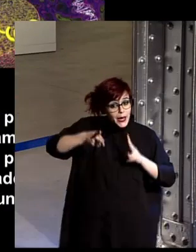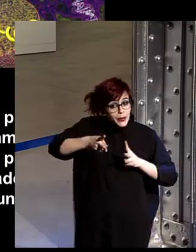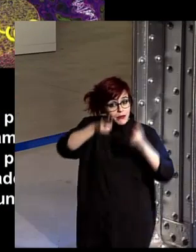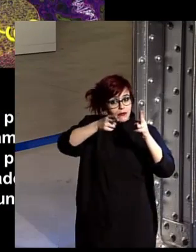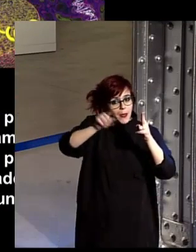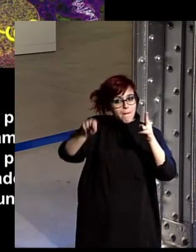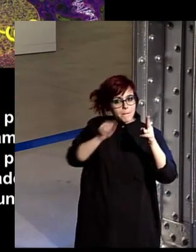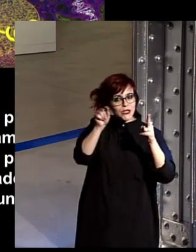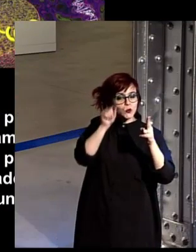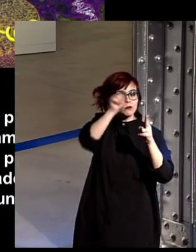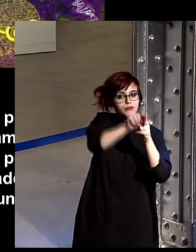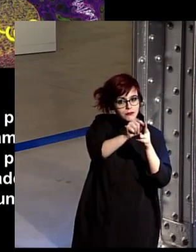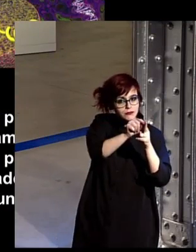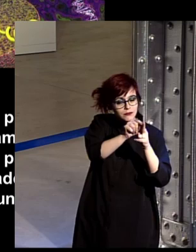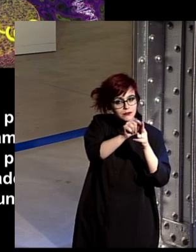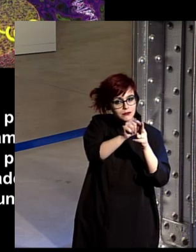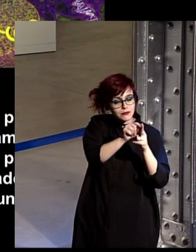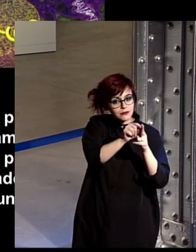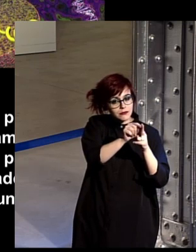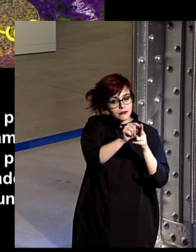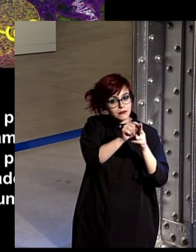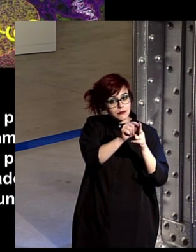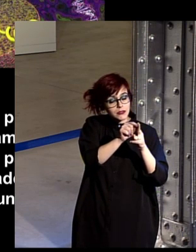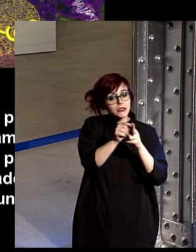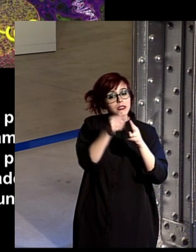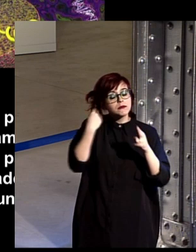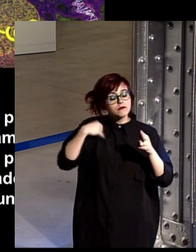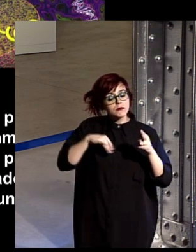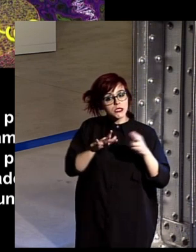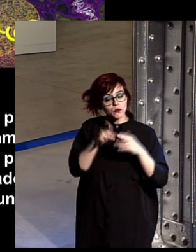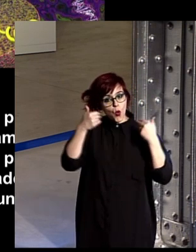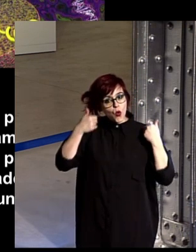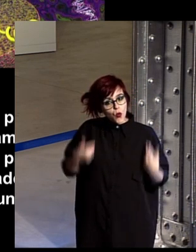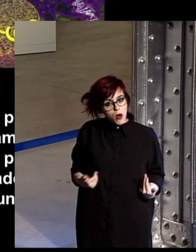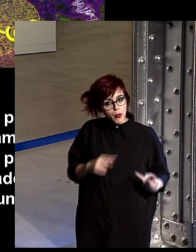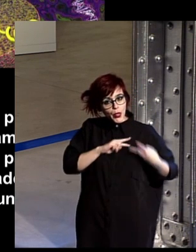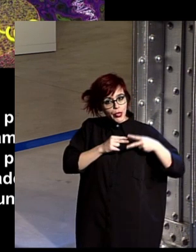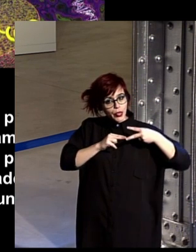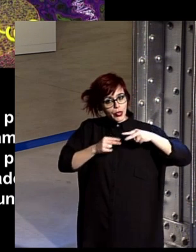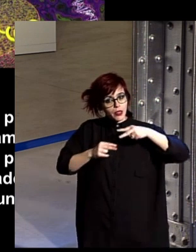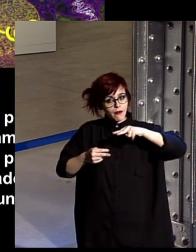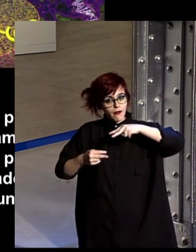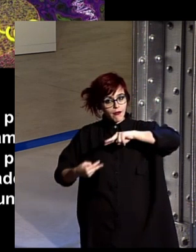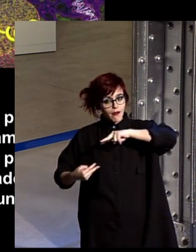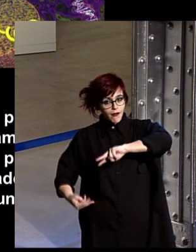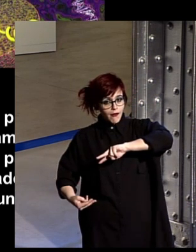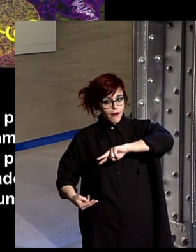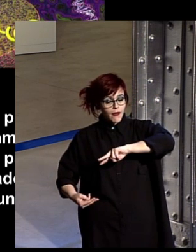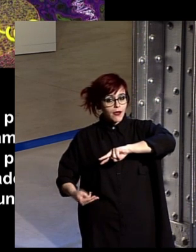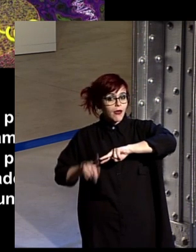Ese virus llevaba uno de sus genes de la envuelta que se adaptó al nuevo hospedador, fue cambiando dentro de él y lo que hizo